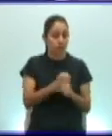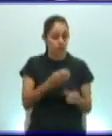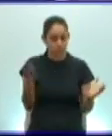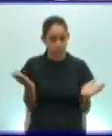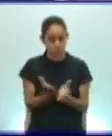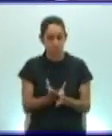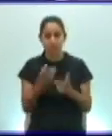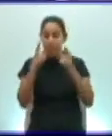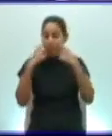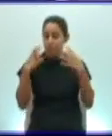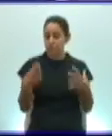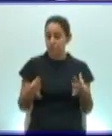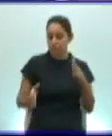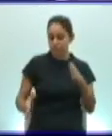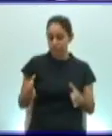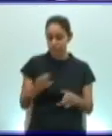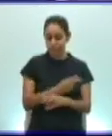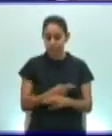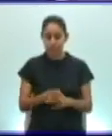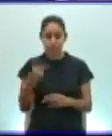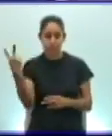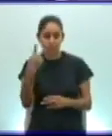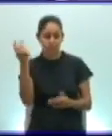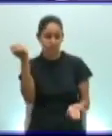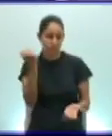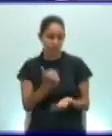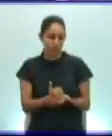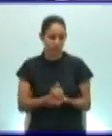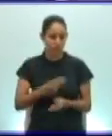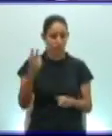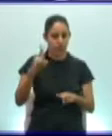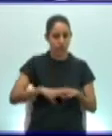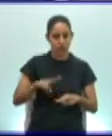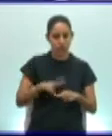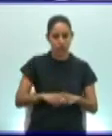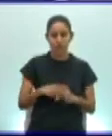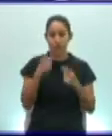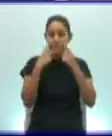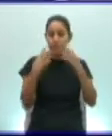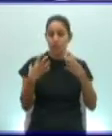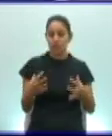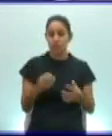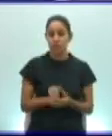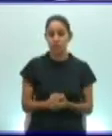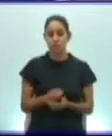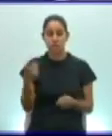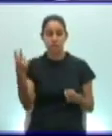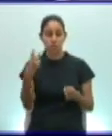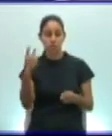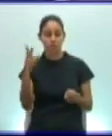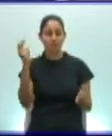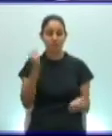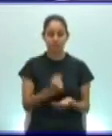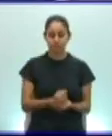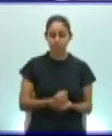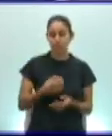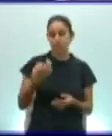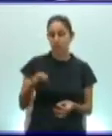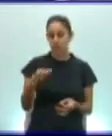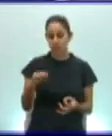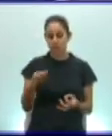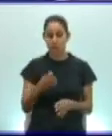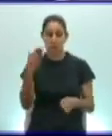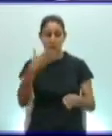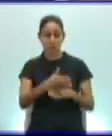en este periodo histórico. Está la segunda declaración de La Habana como un momento cumbre, pero está la declaración de Santiago de Cuba y otros hechos que vamos